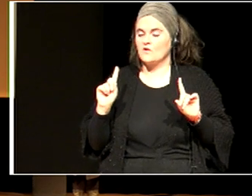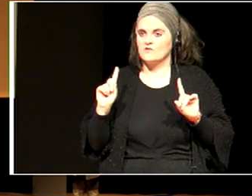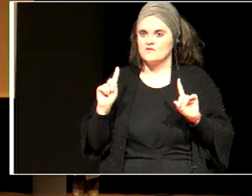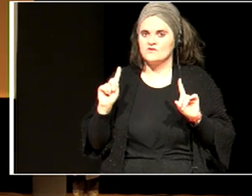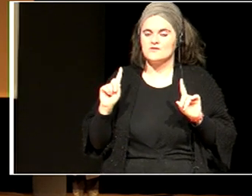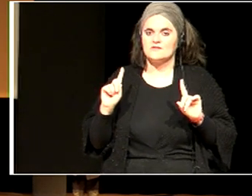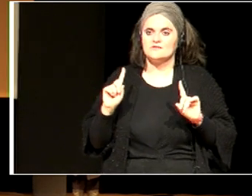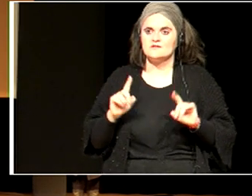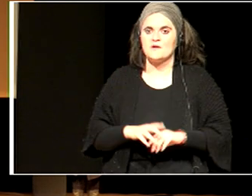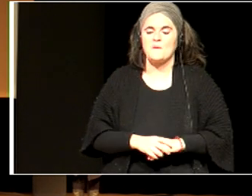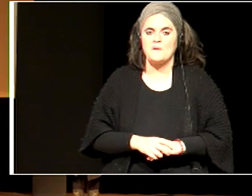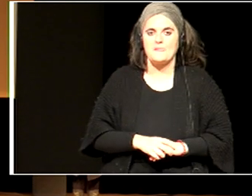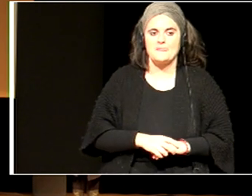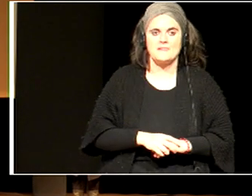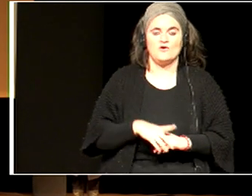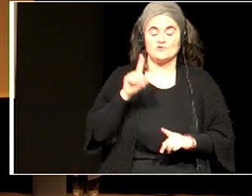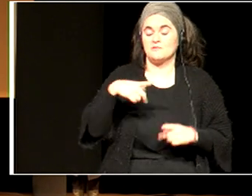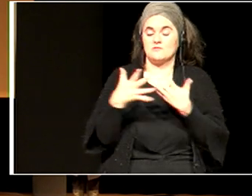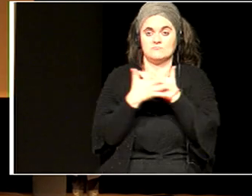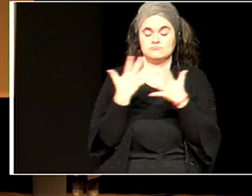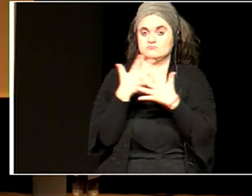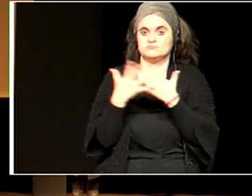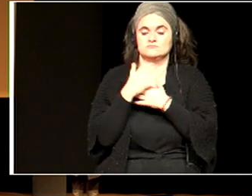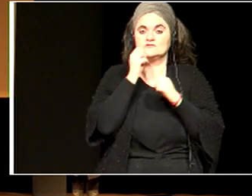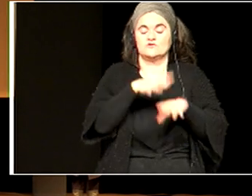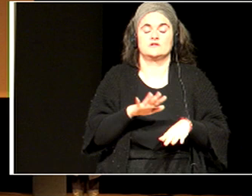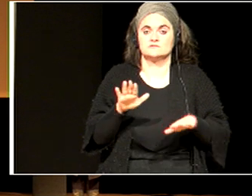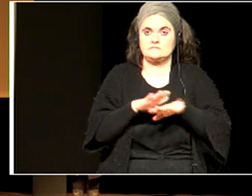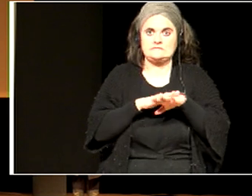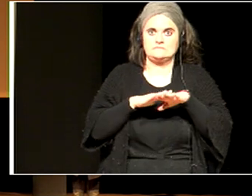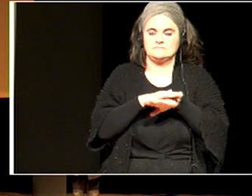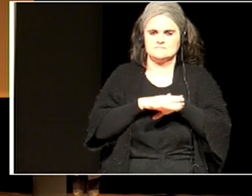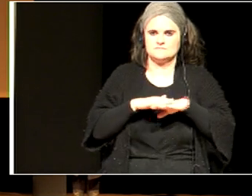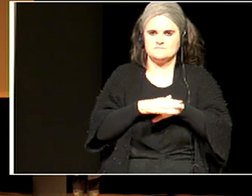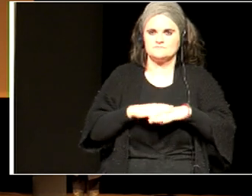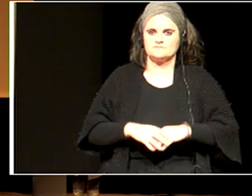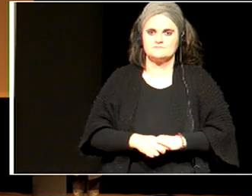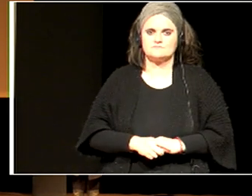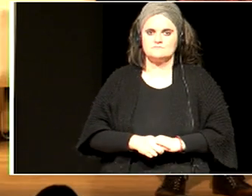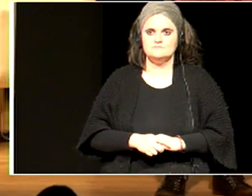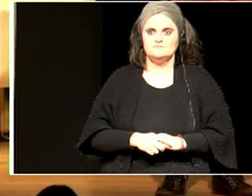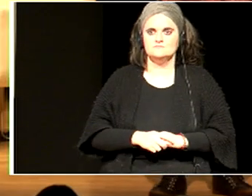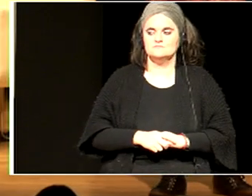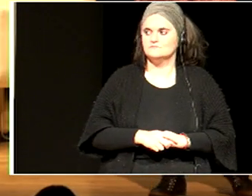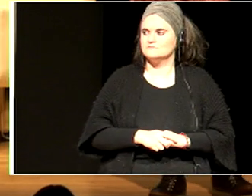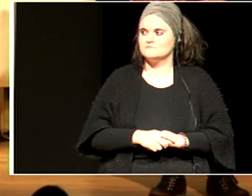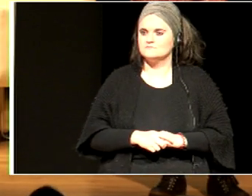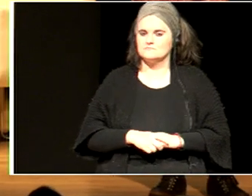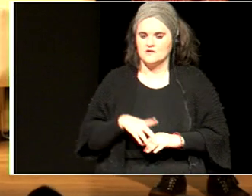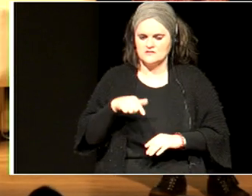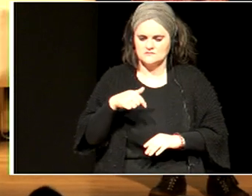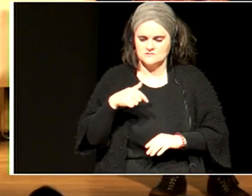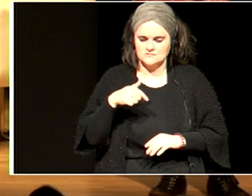los relatos se me han cruzado perdón claro este es el mundo